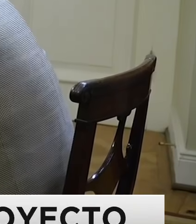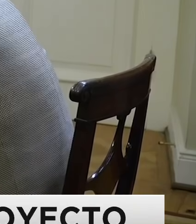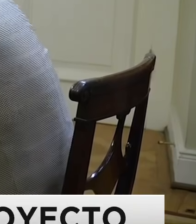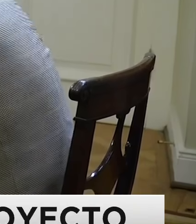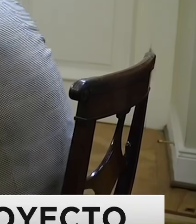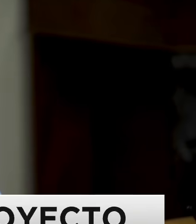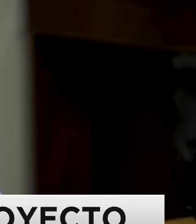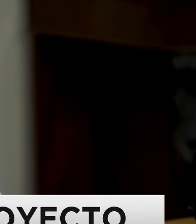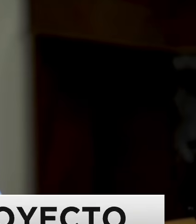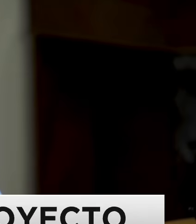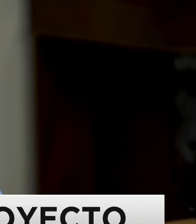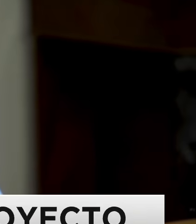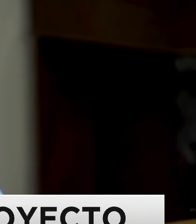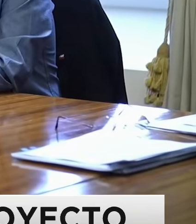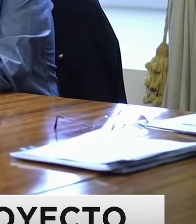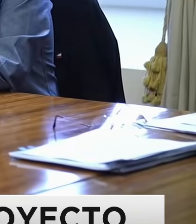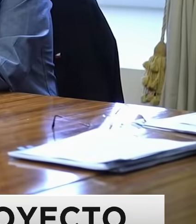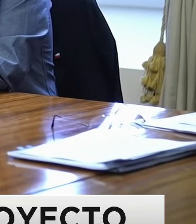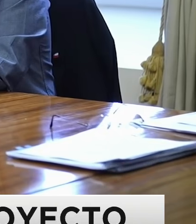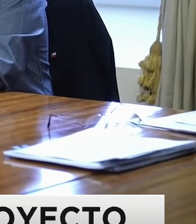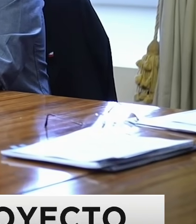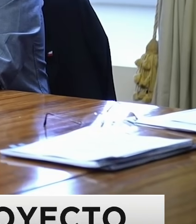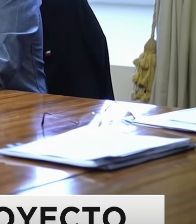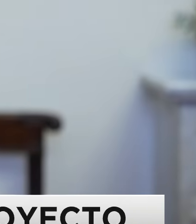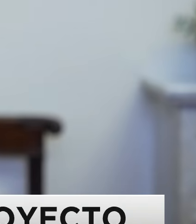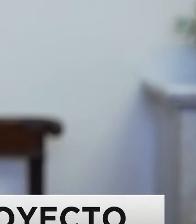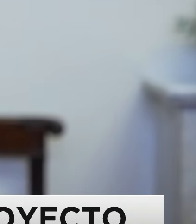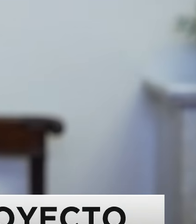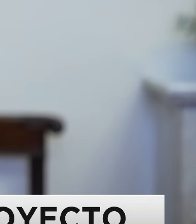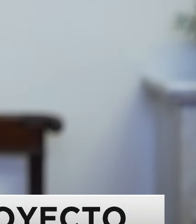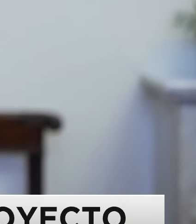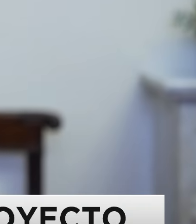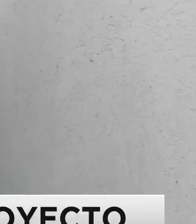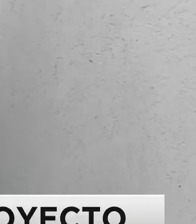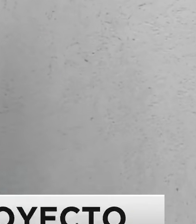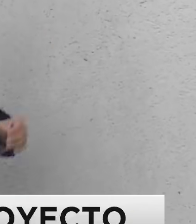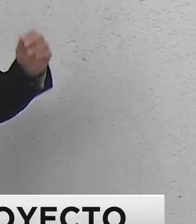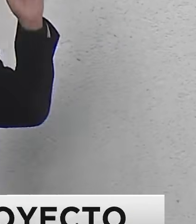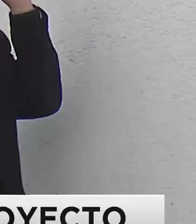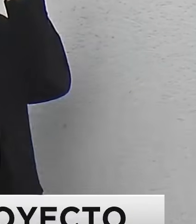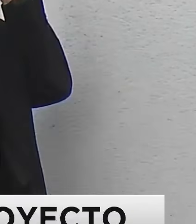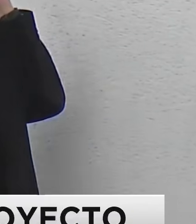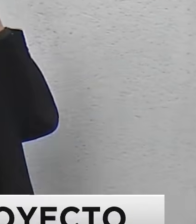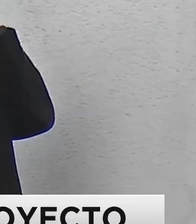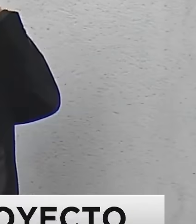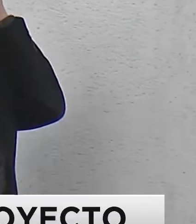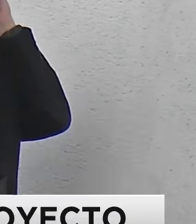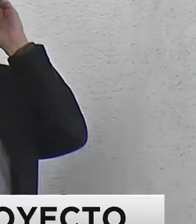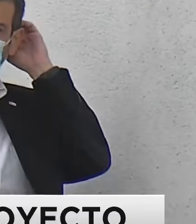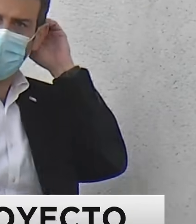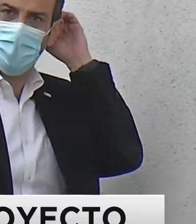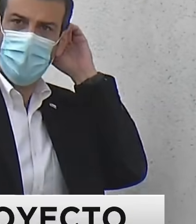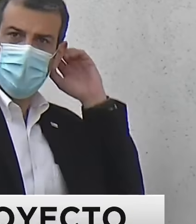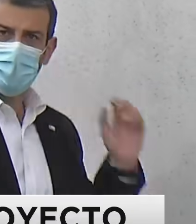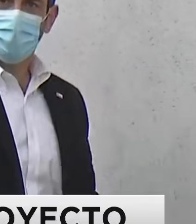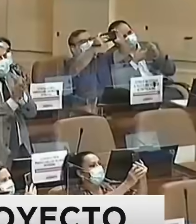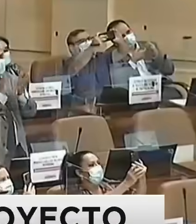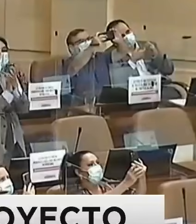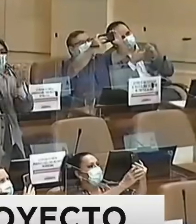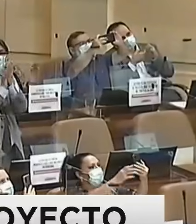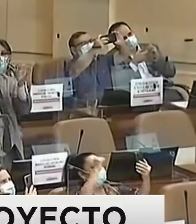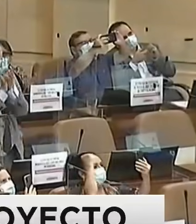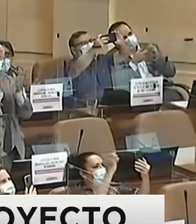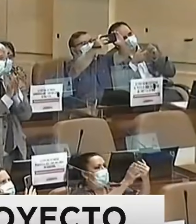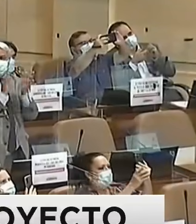los partidos oficialistas para dialogar la estrategia, una que obligaría a repetir el guión del segundo